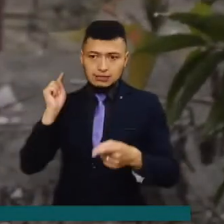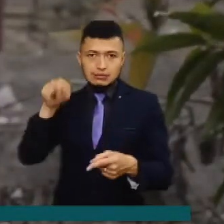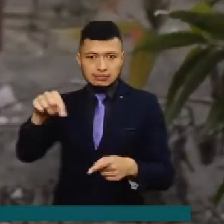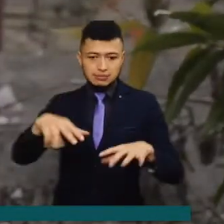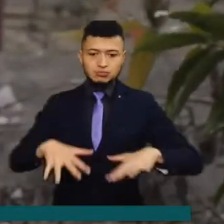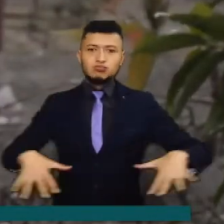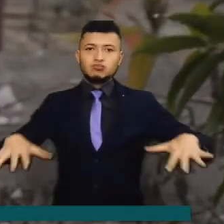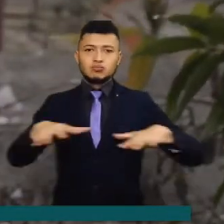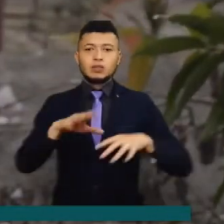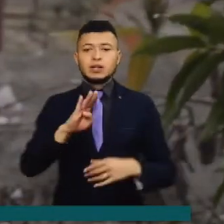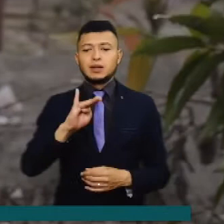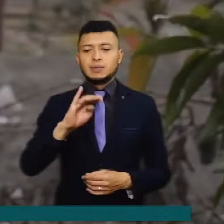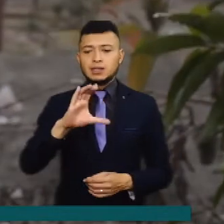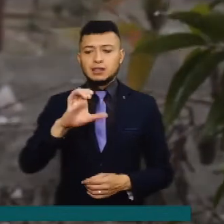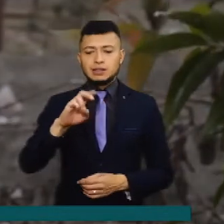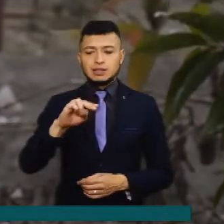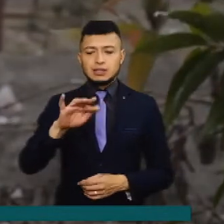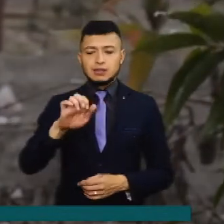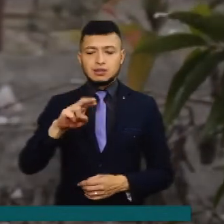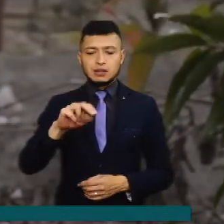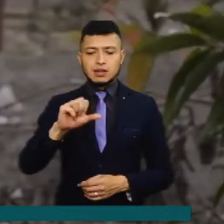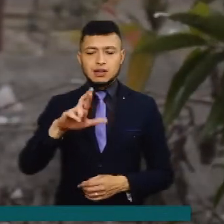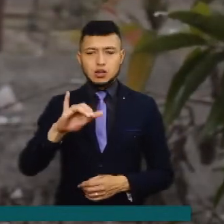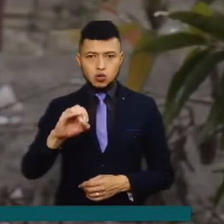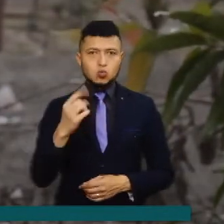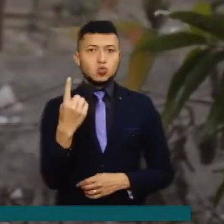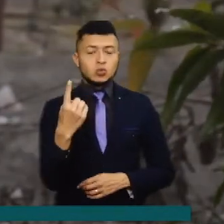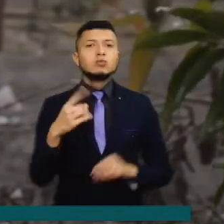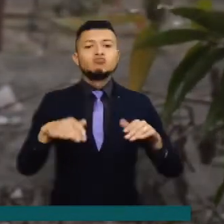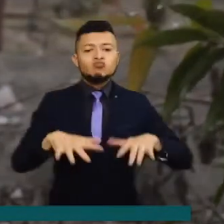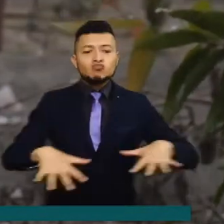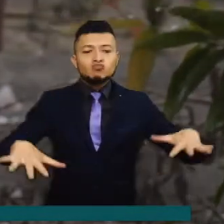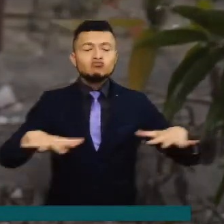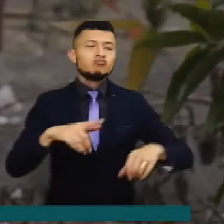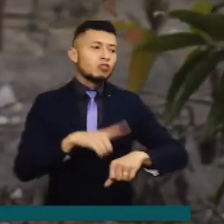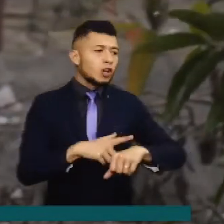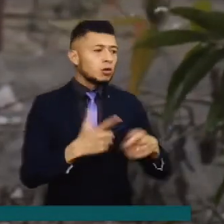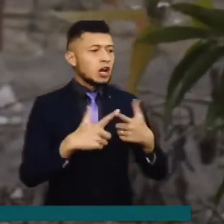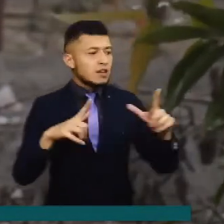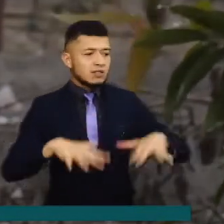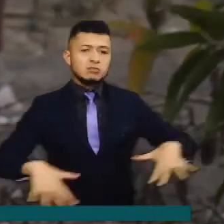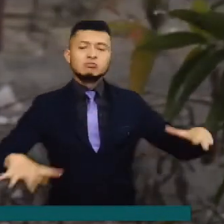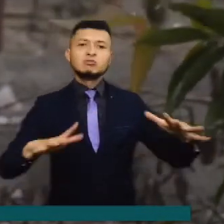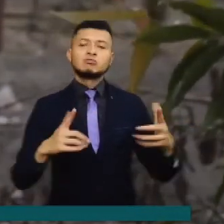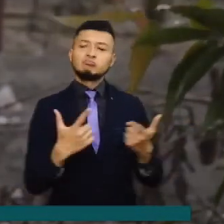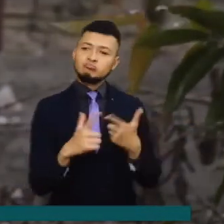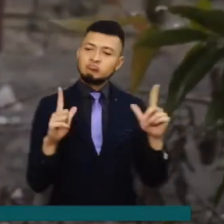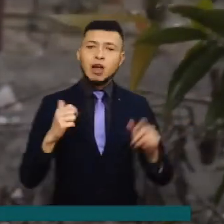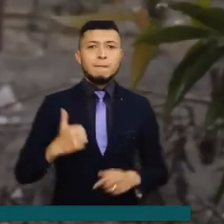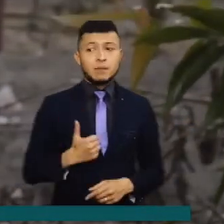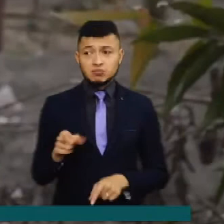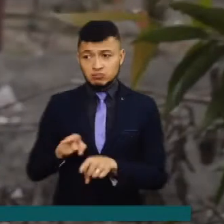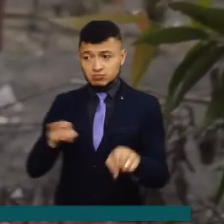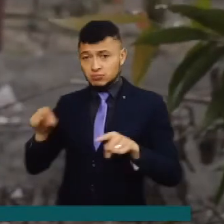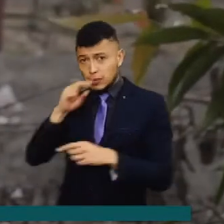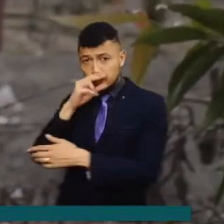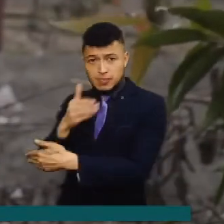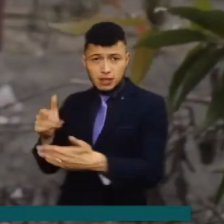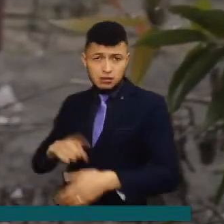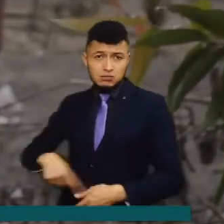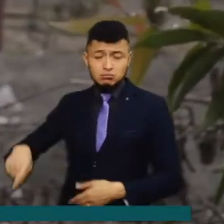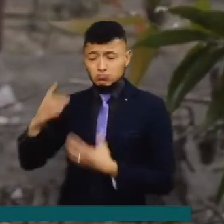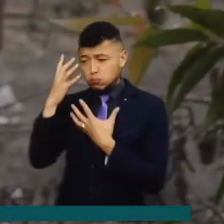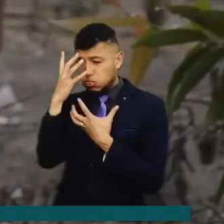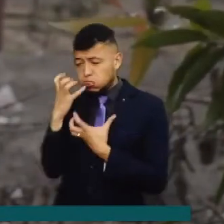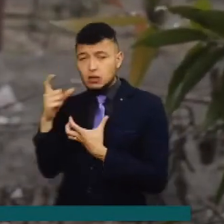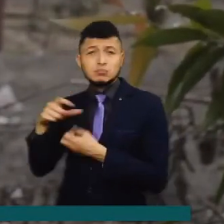en Bicentenario 1 para realizar el aprovechamiento del espacio libre y sacar a estas niñas de la depresión,